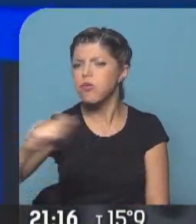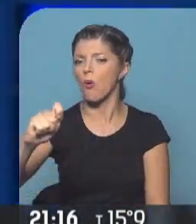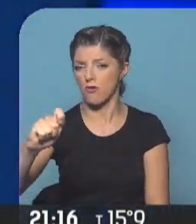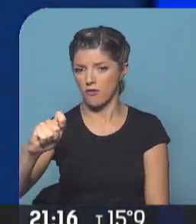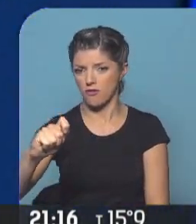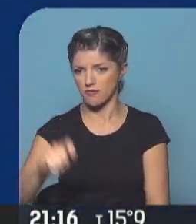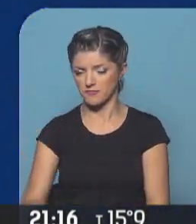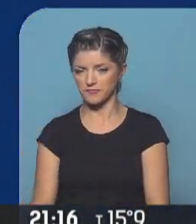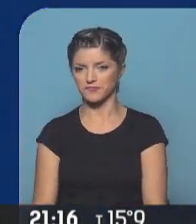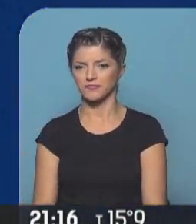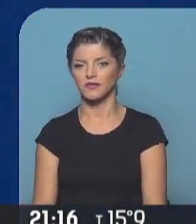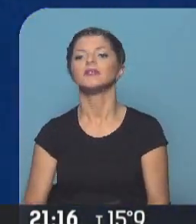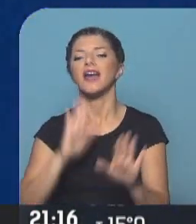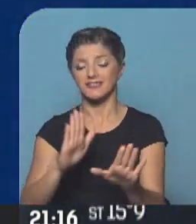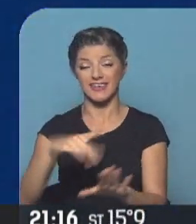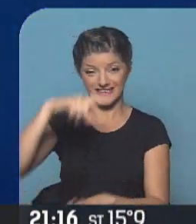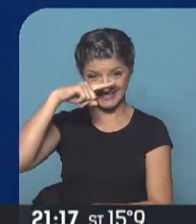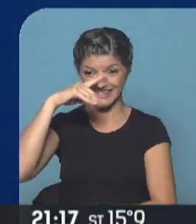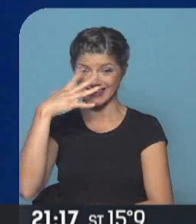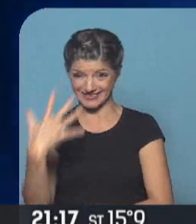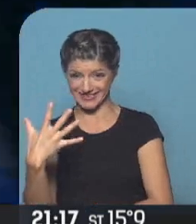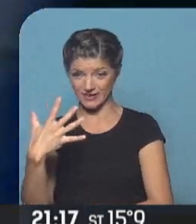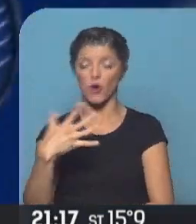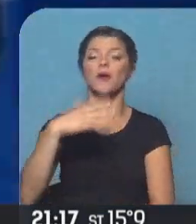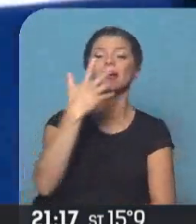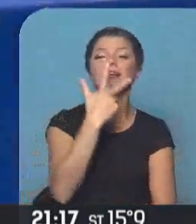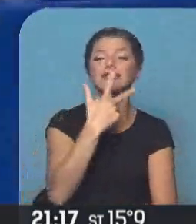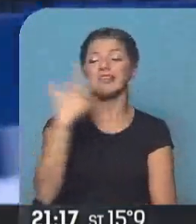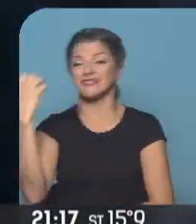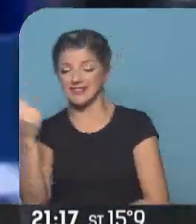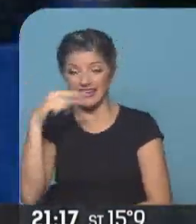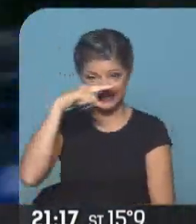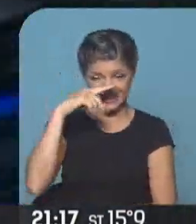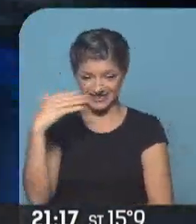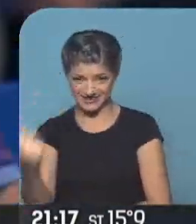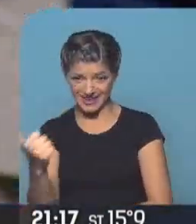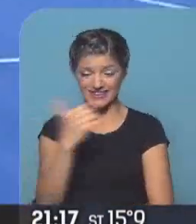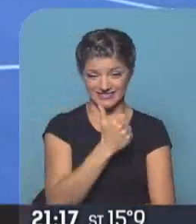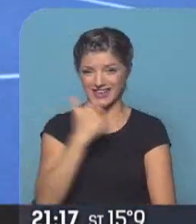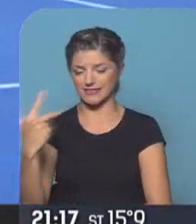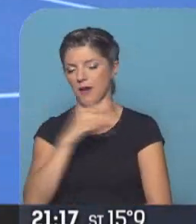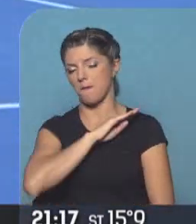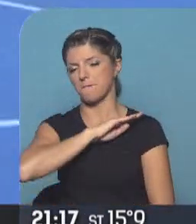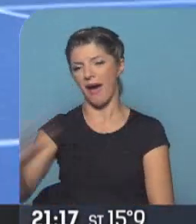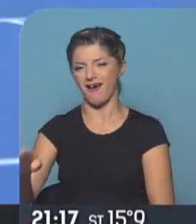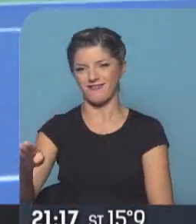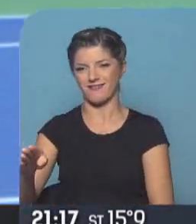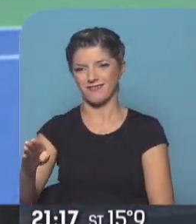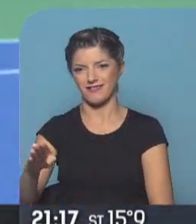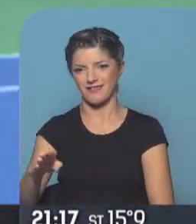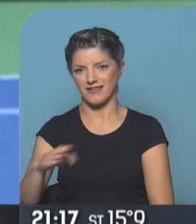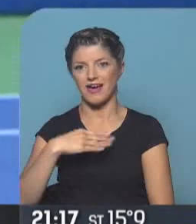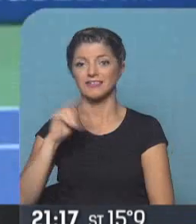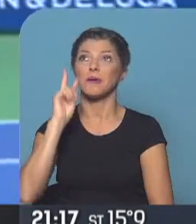base, para ganar 7-5, 3-6, 7-6 y 6-3, levantar los